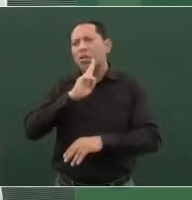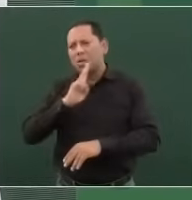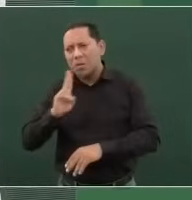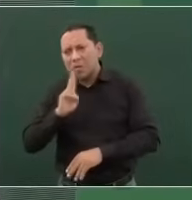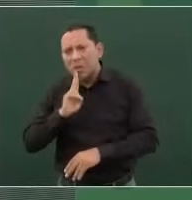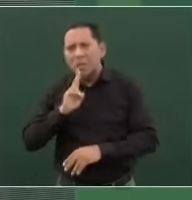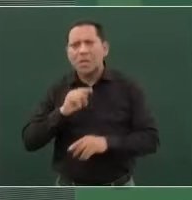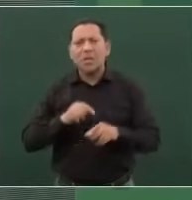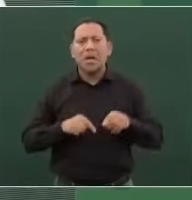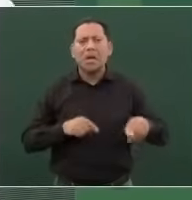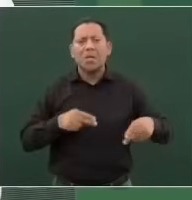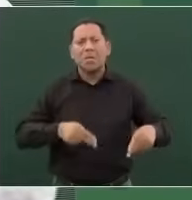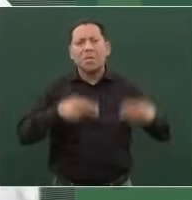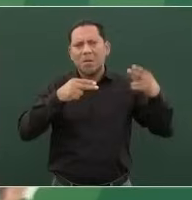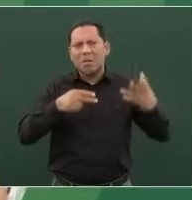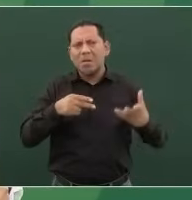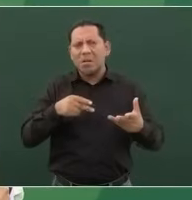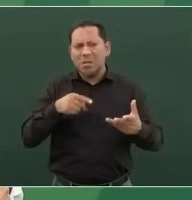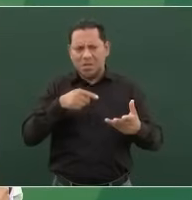¿Para qué quieren los medios?